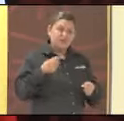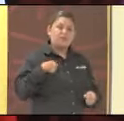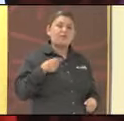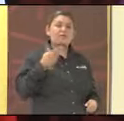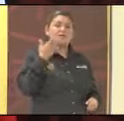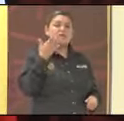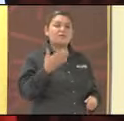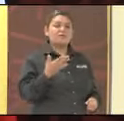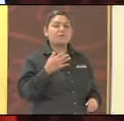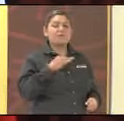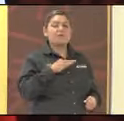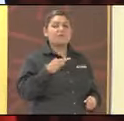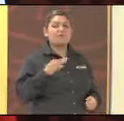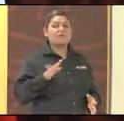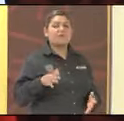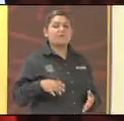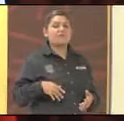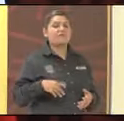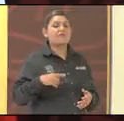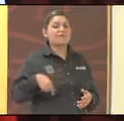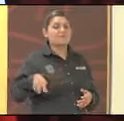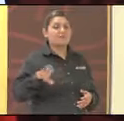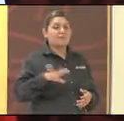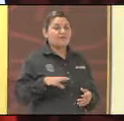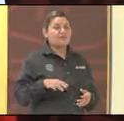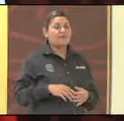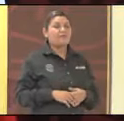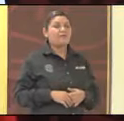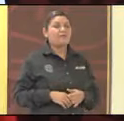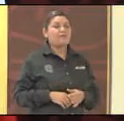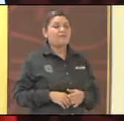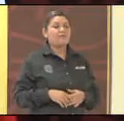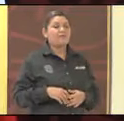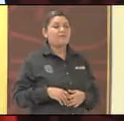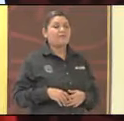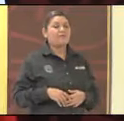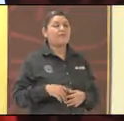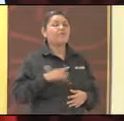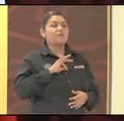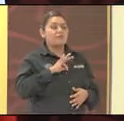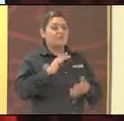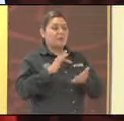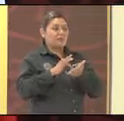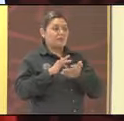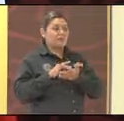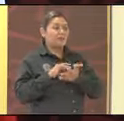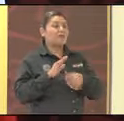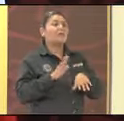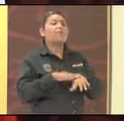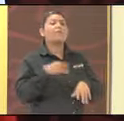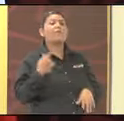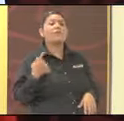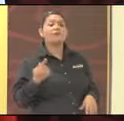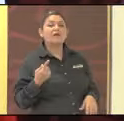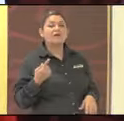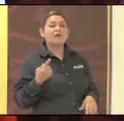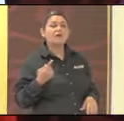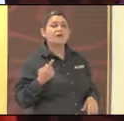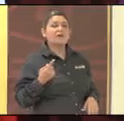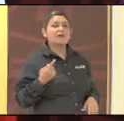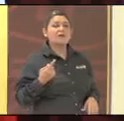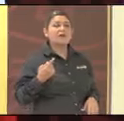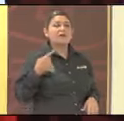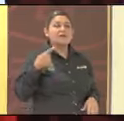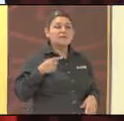proponga, ya lo estoy proponiendo a los regidores y síndicos, yo estoy seguro que nos van a apoyar, porque